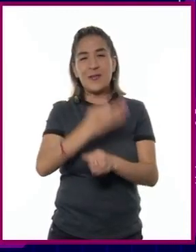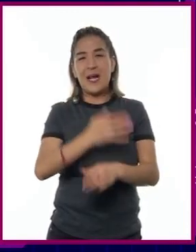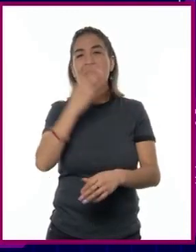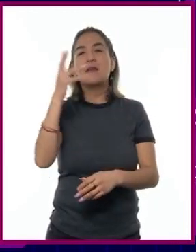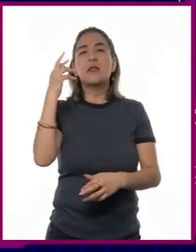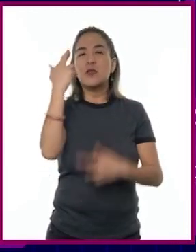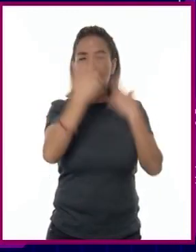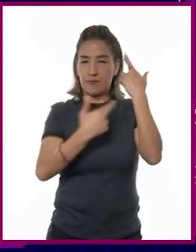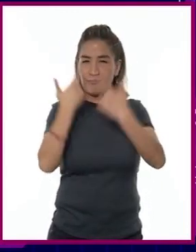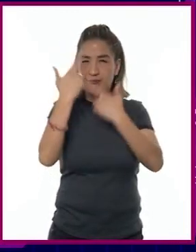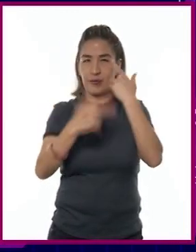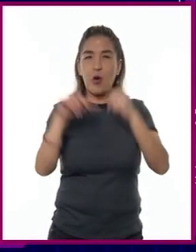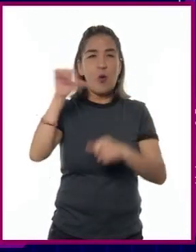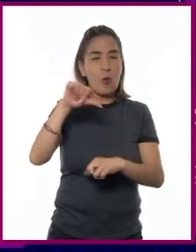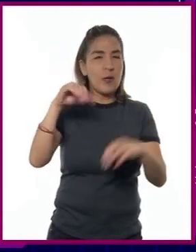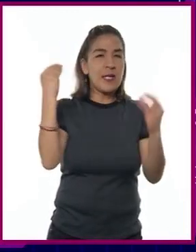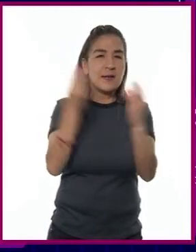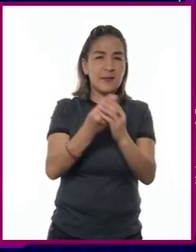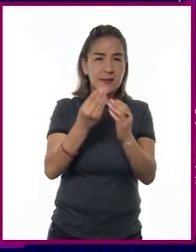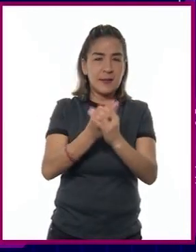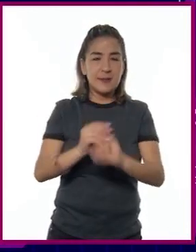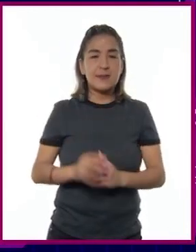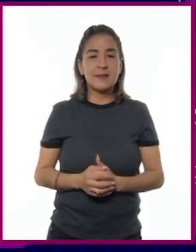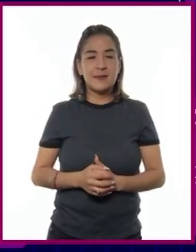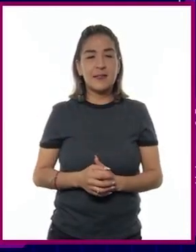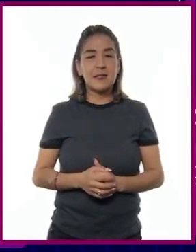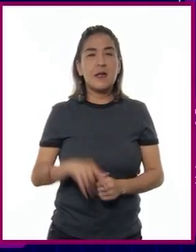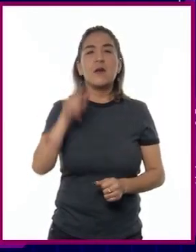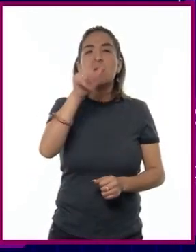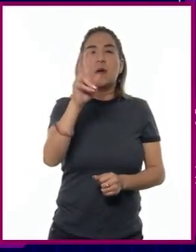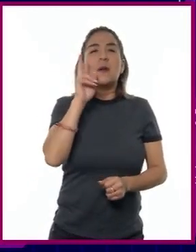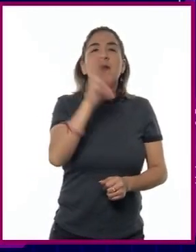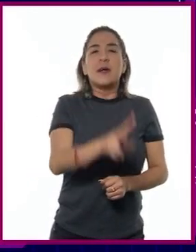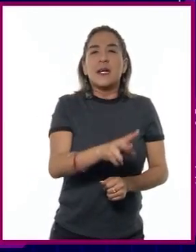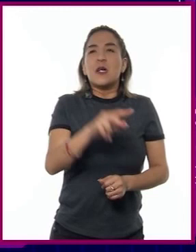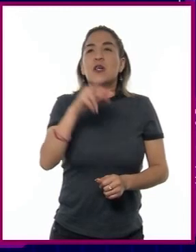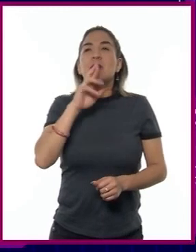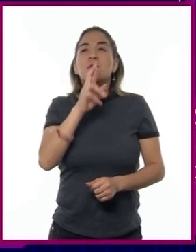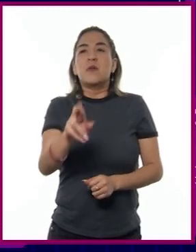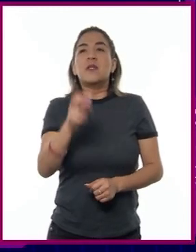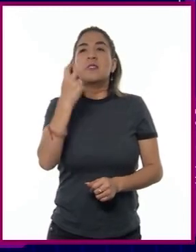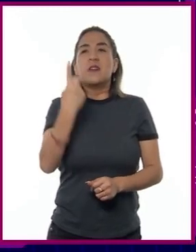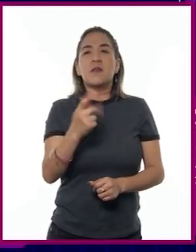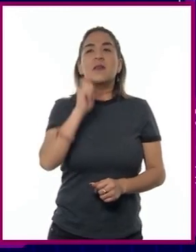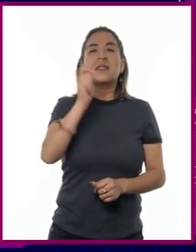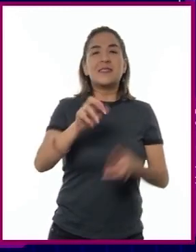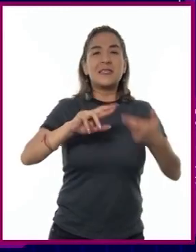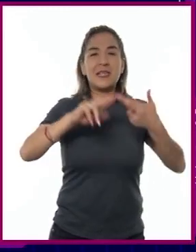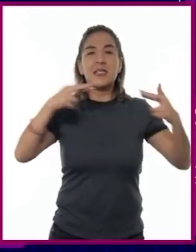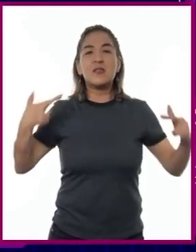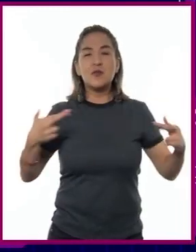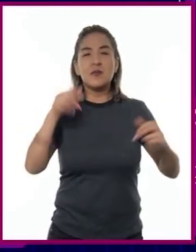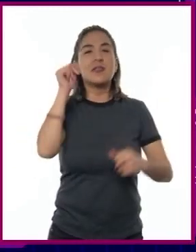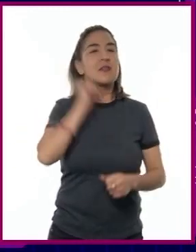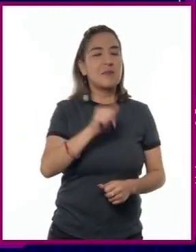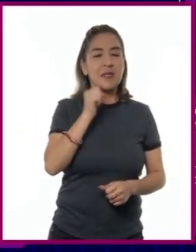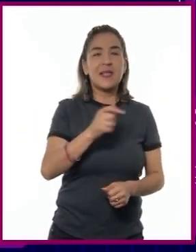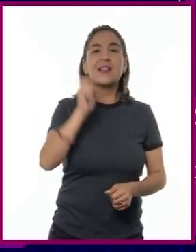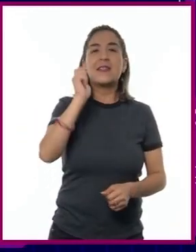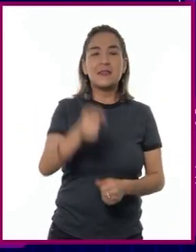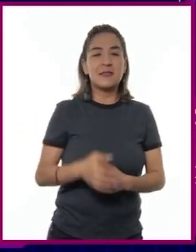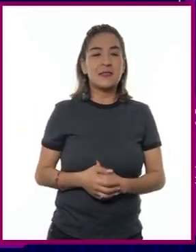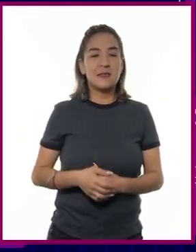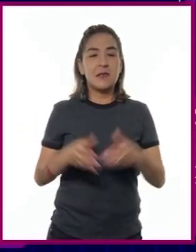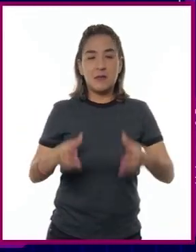ha estudiado en esta sesión, la opción 2, que propone relacionar siempre la capacidad de